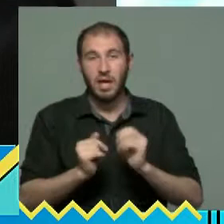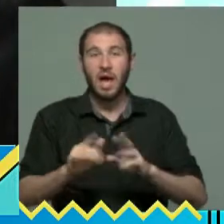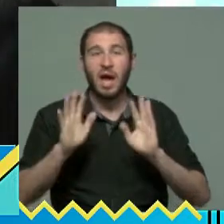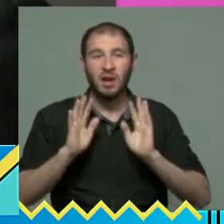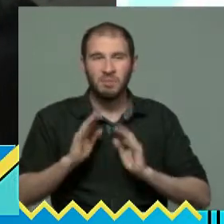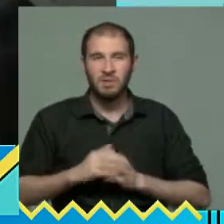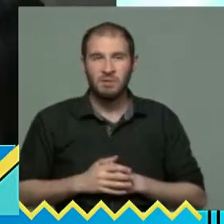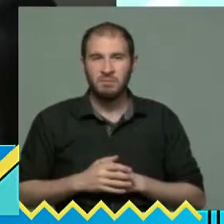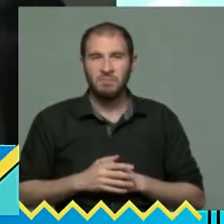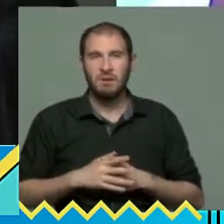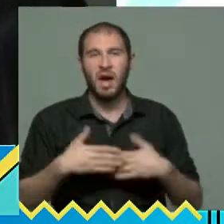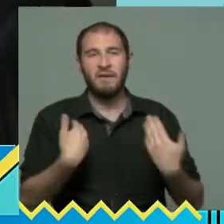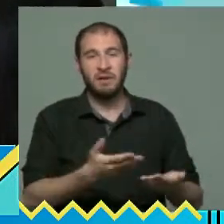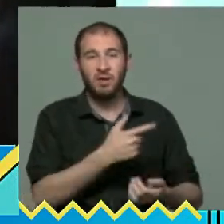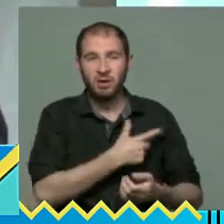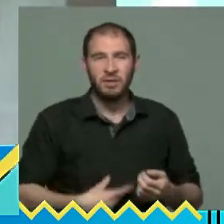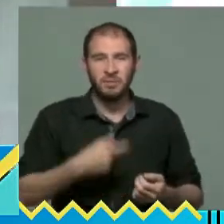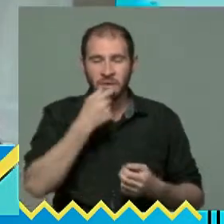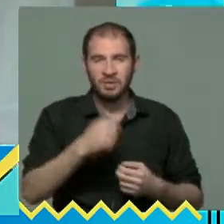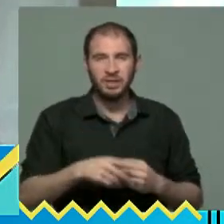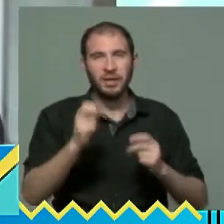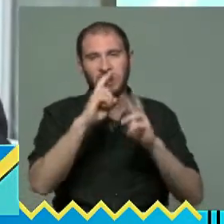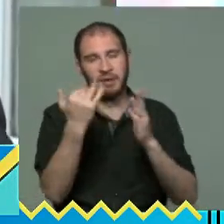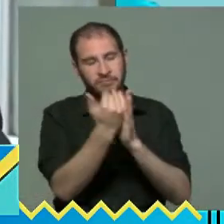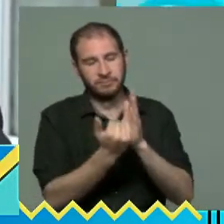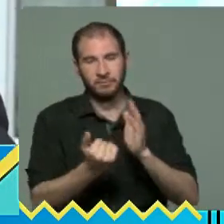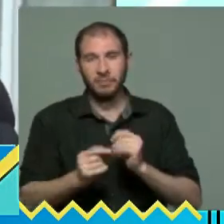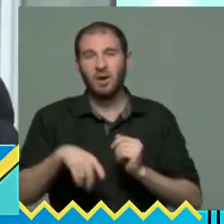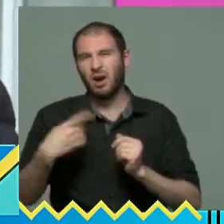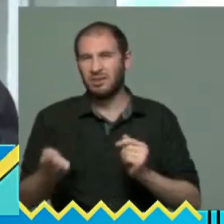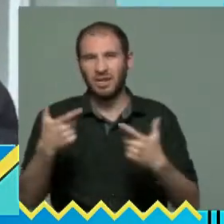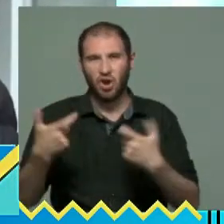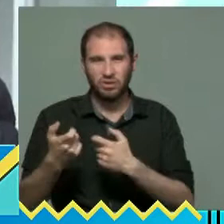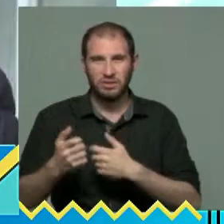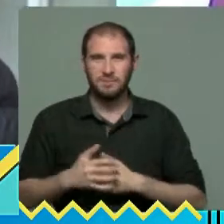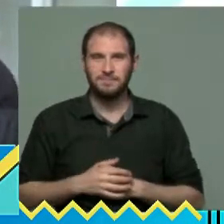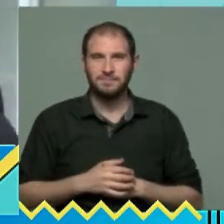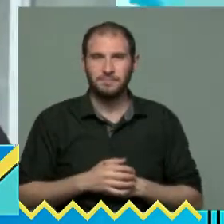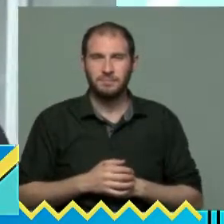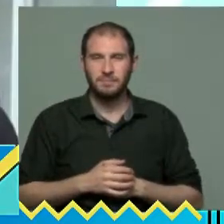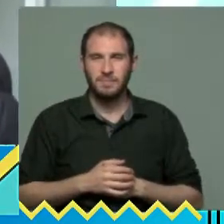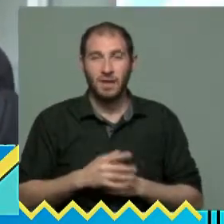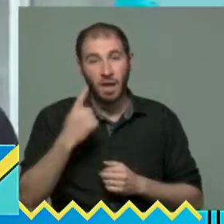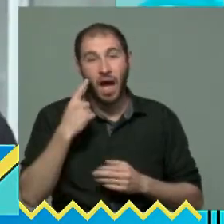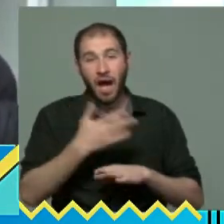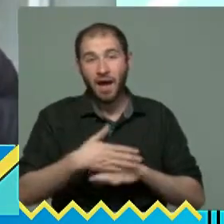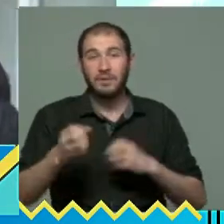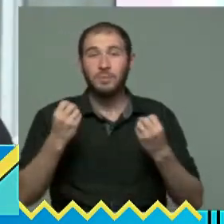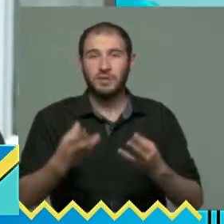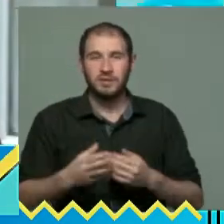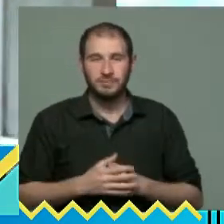a terminar más cercanos al gobierno provincial en un montón de cosas, en otras no. Está por verse porque aparte